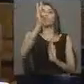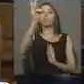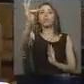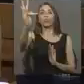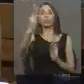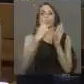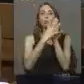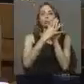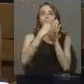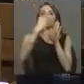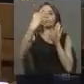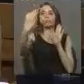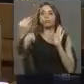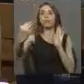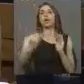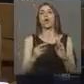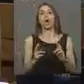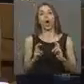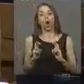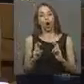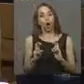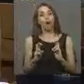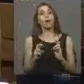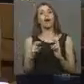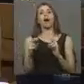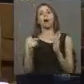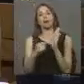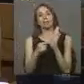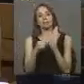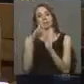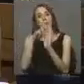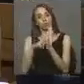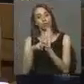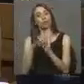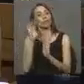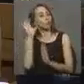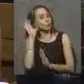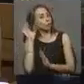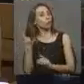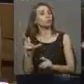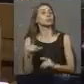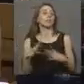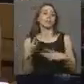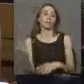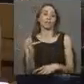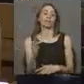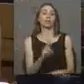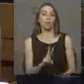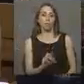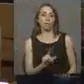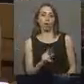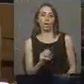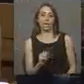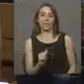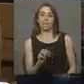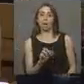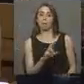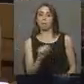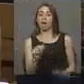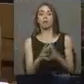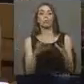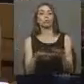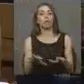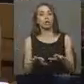esta iniciativa y ojalá sea escuchada, porque Violeta Parra representa muchas cosas en nuestro país.